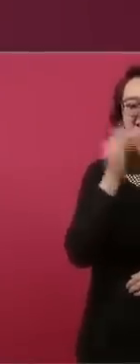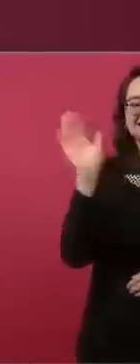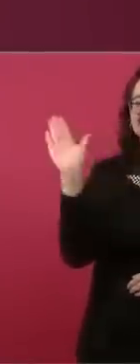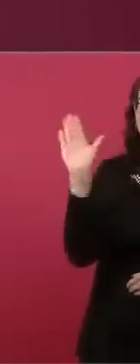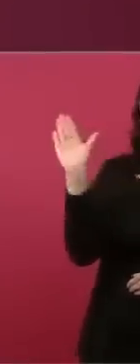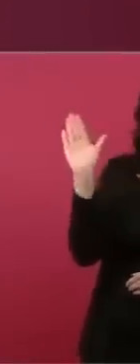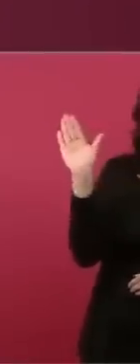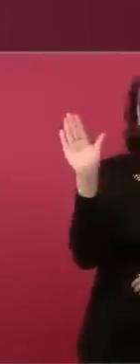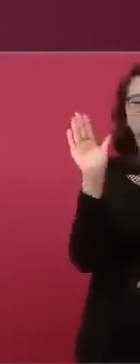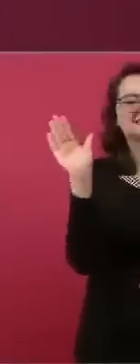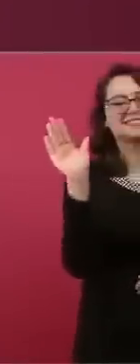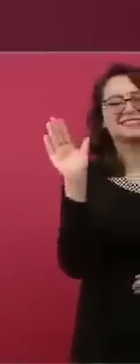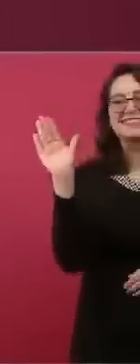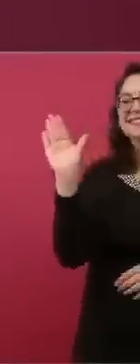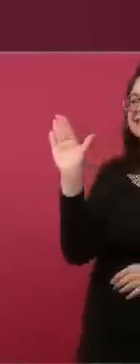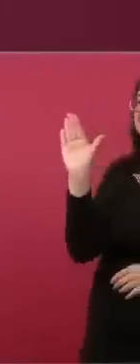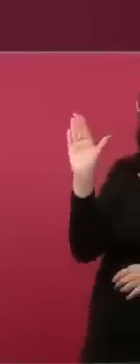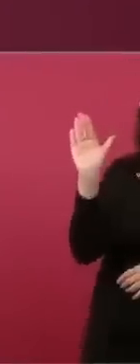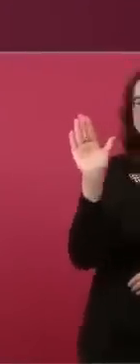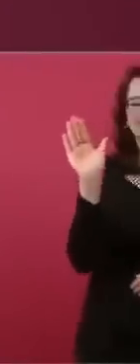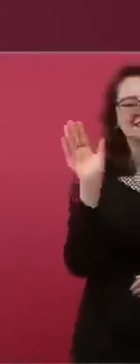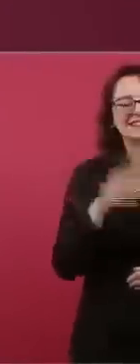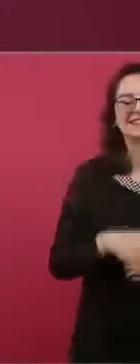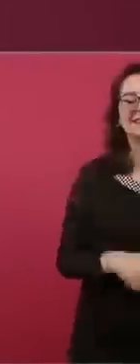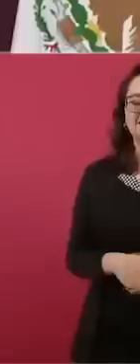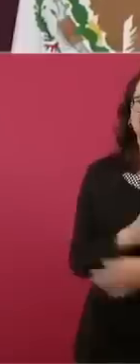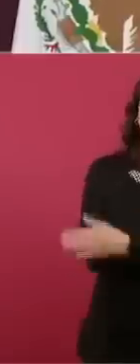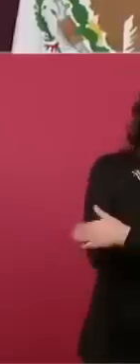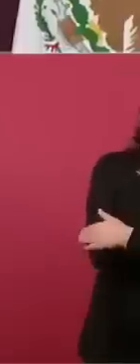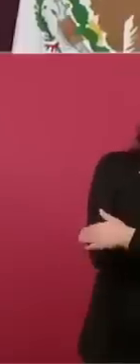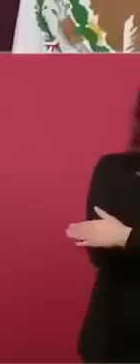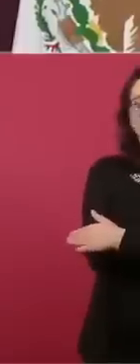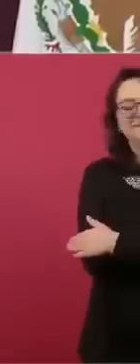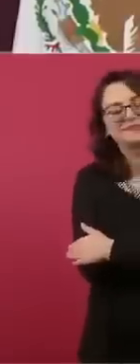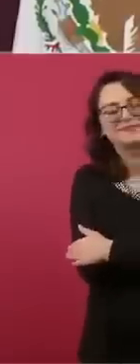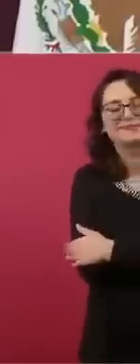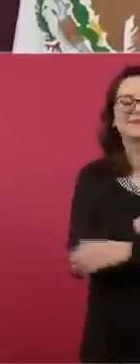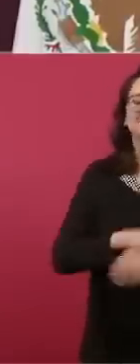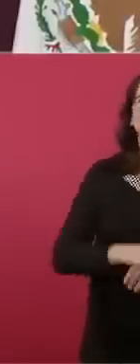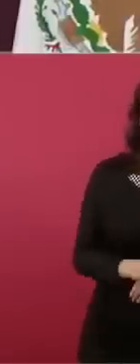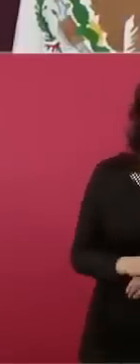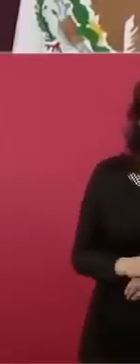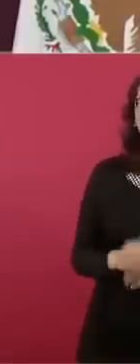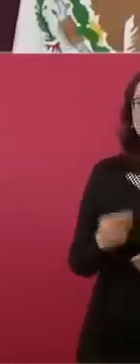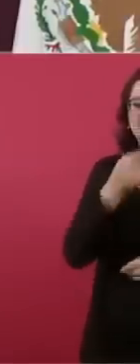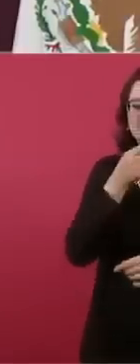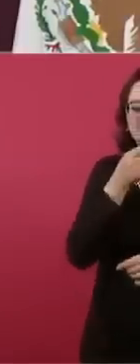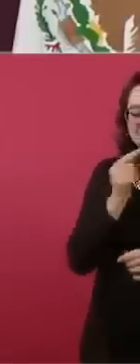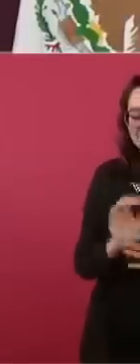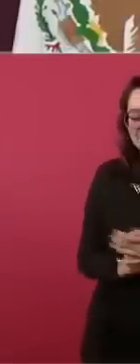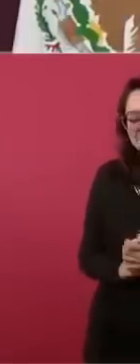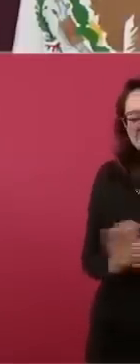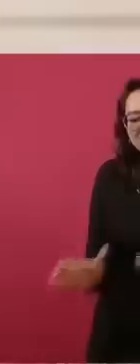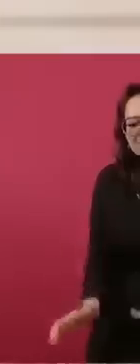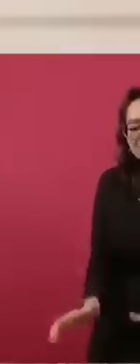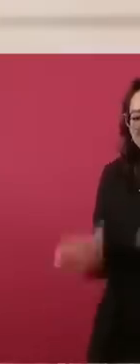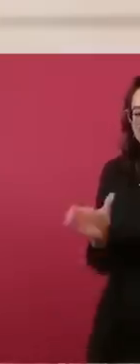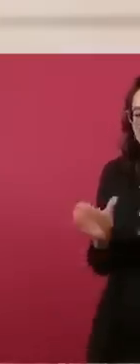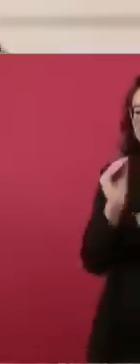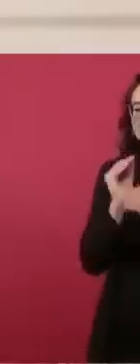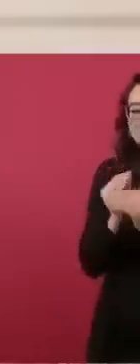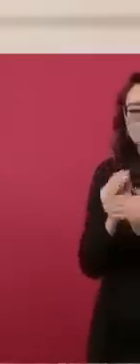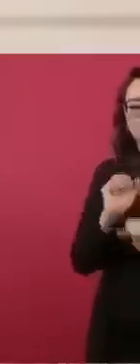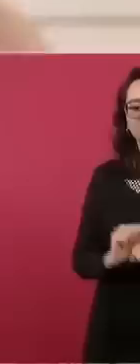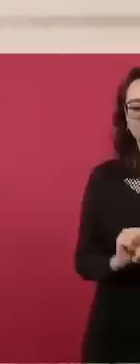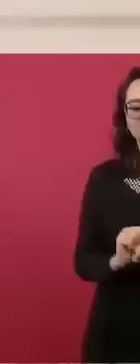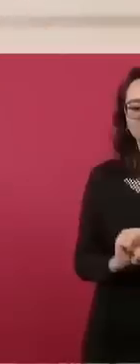saludando, pavoneándose, ¿no? Y abrazando, cargando, besando a niños, ¿no? Todo eso,